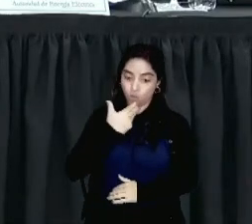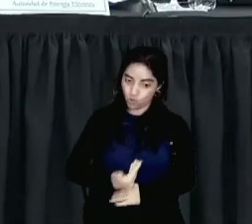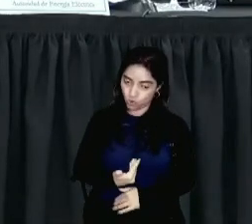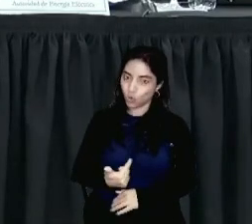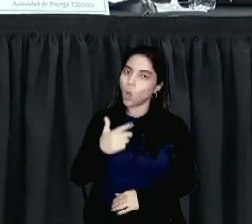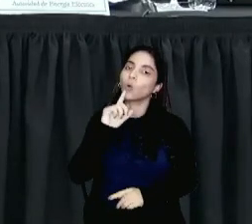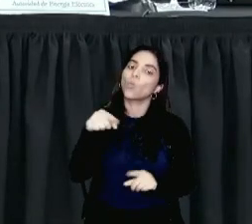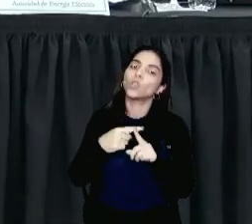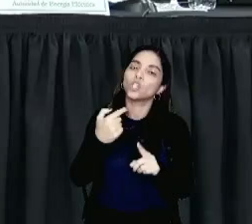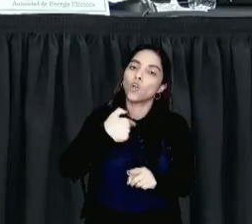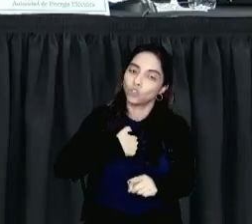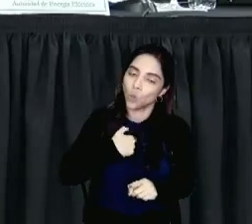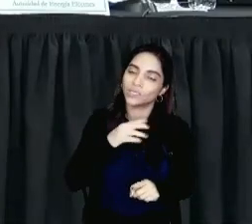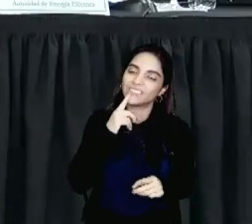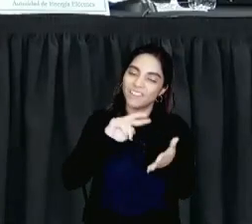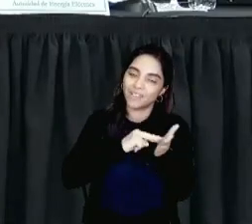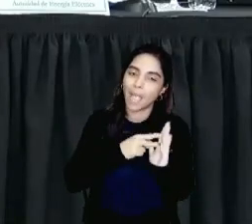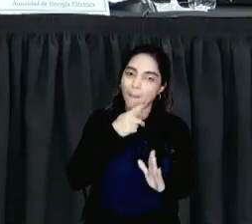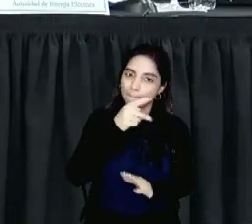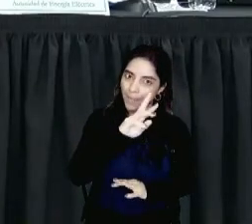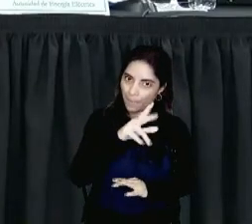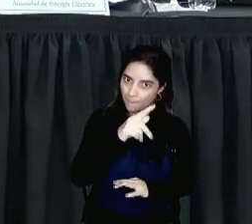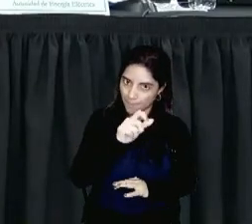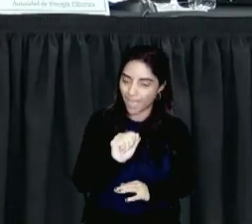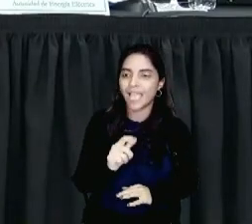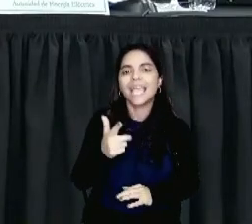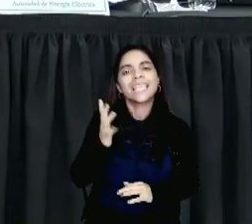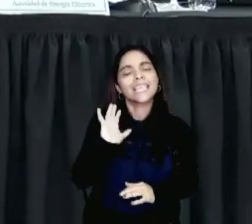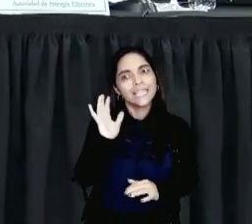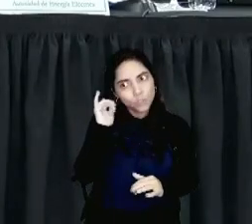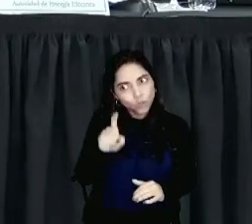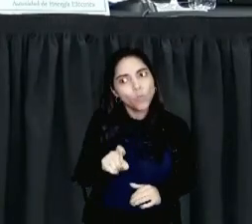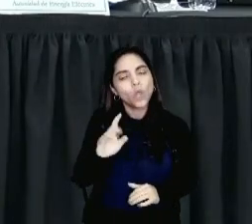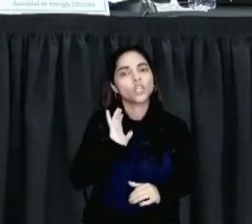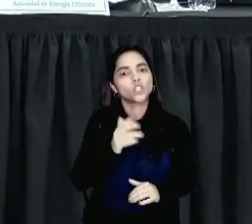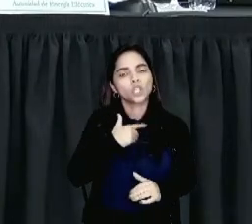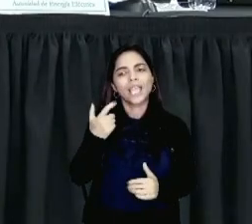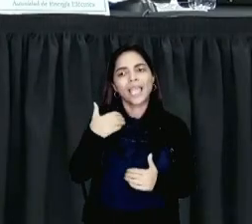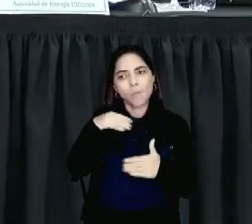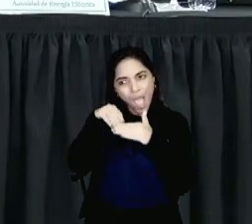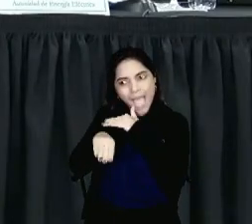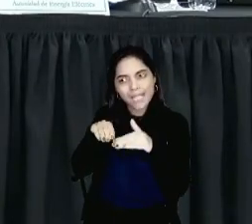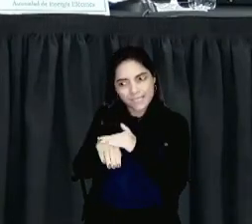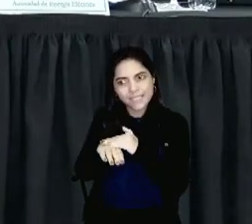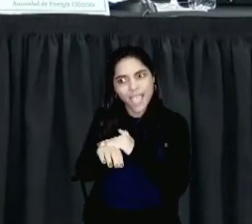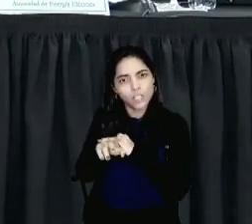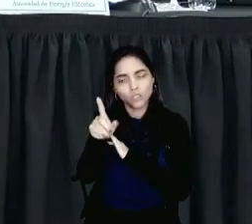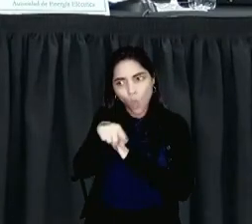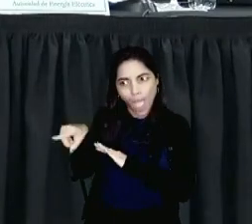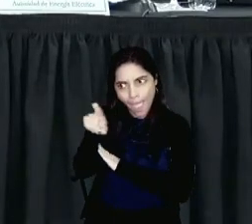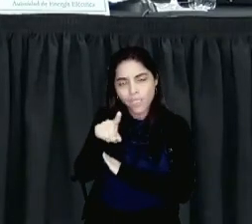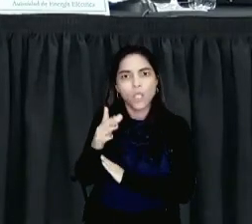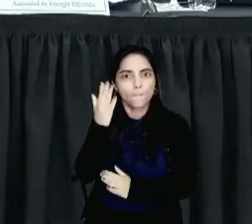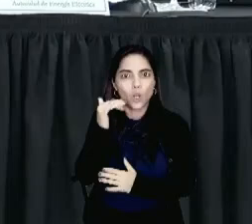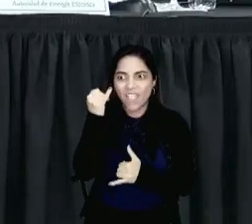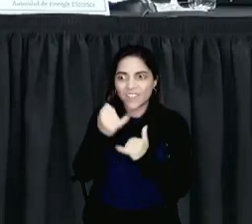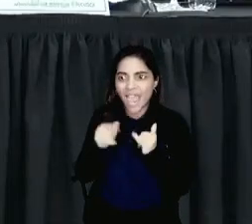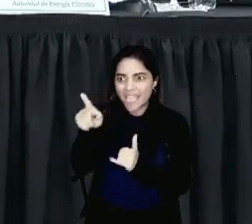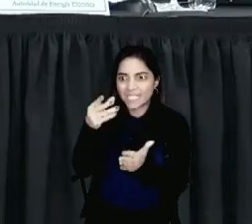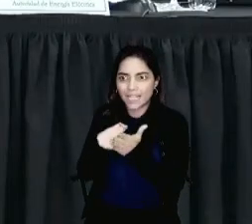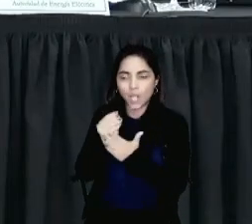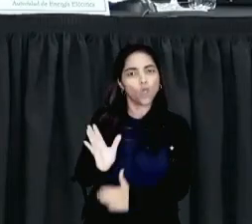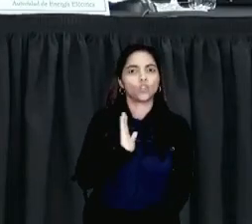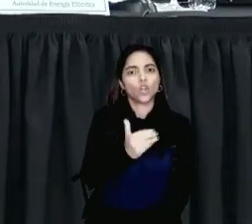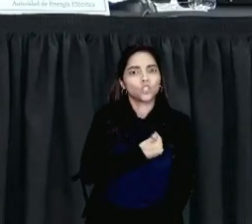prepa debemos tener eh acceso irrestricto a toda la información que al final es de nosotros Porque el